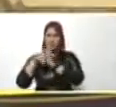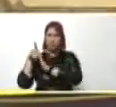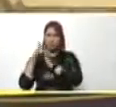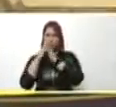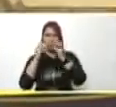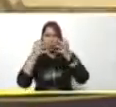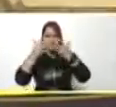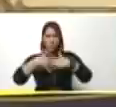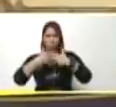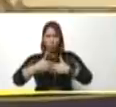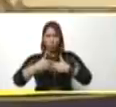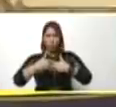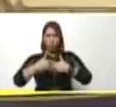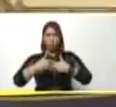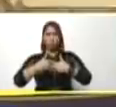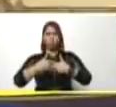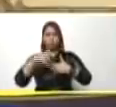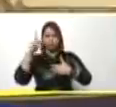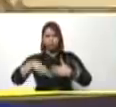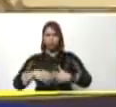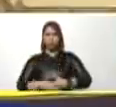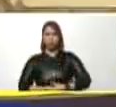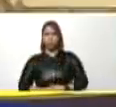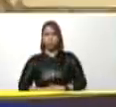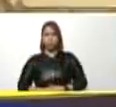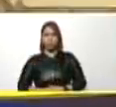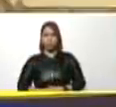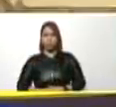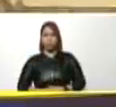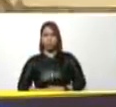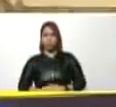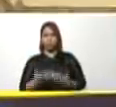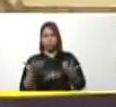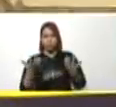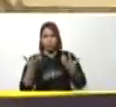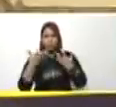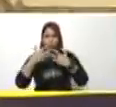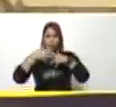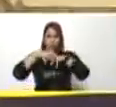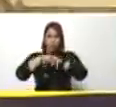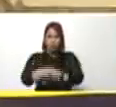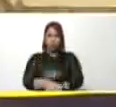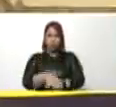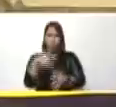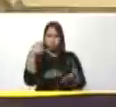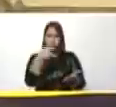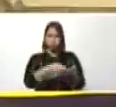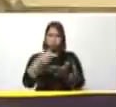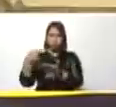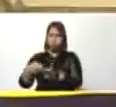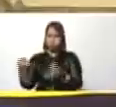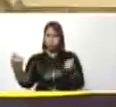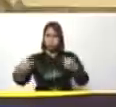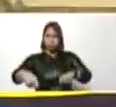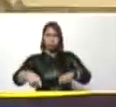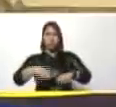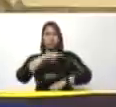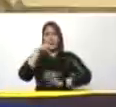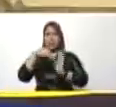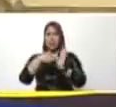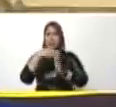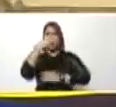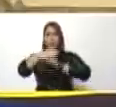motores de la industria, para la integración de inversiones mixtas, nacionales,